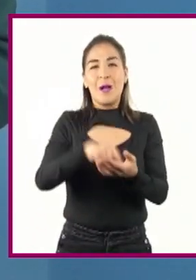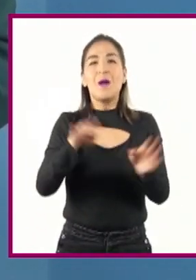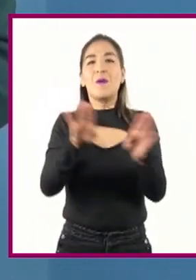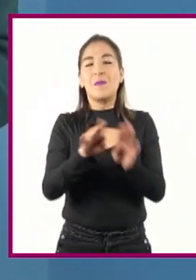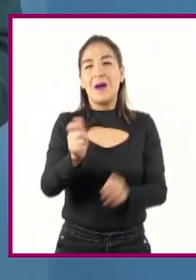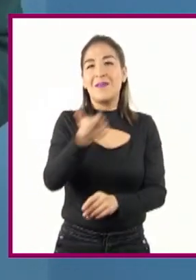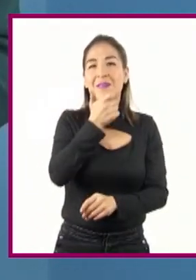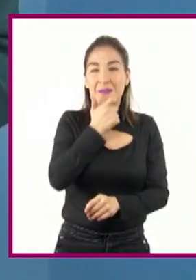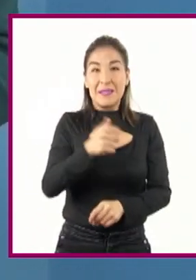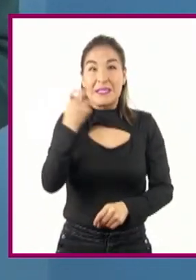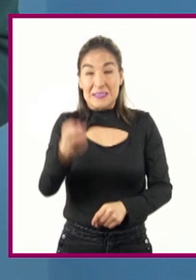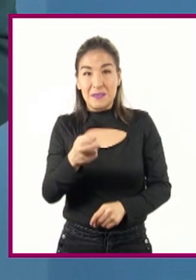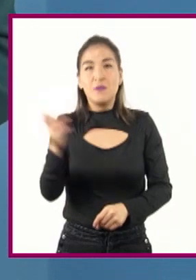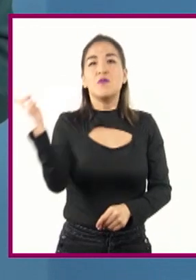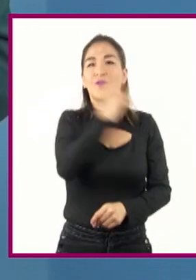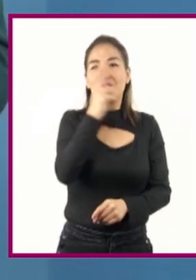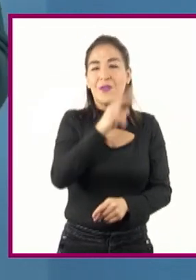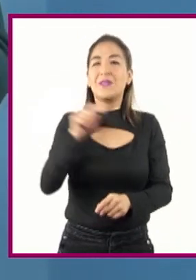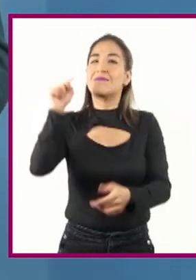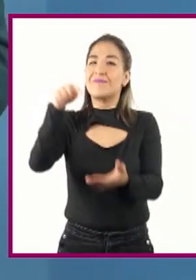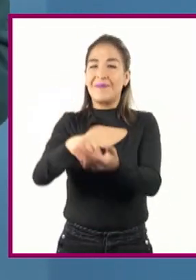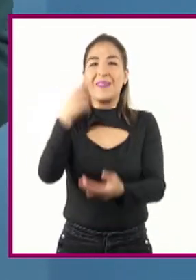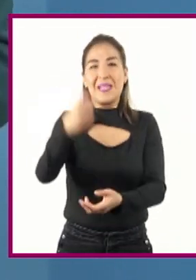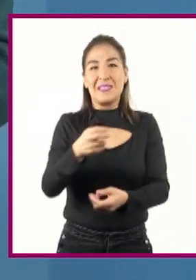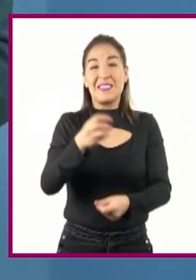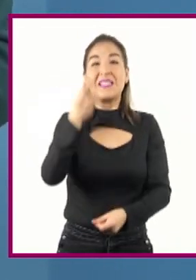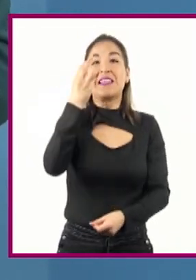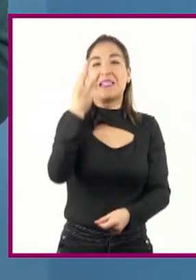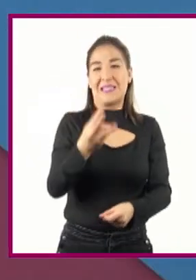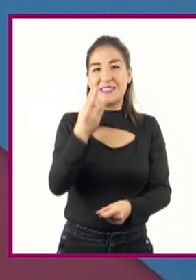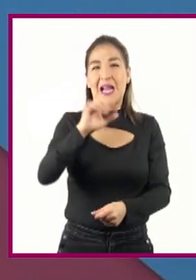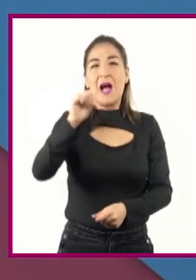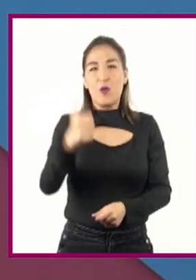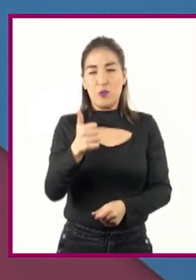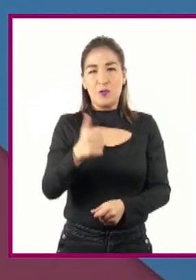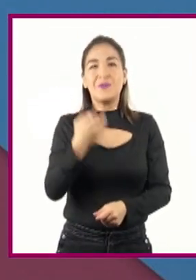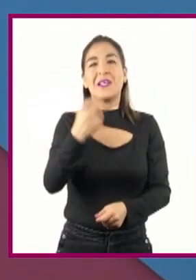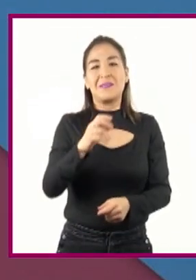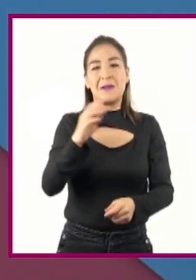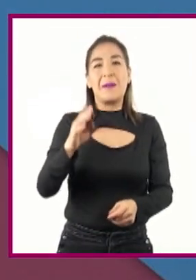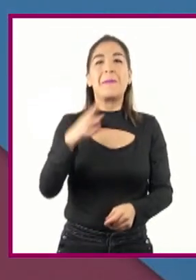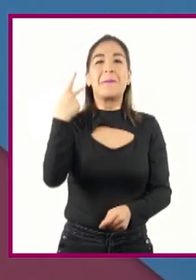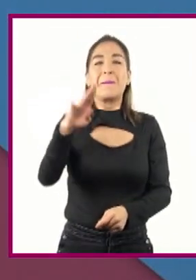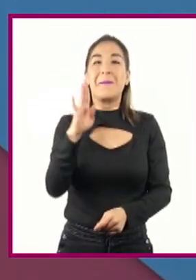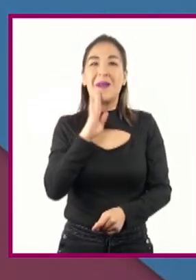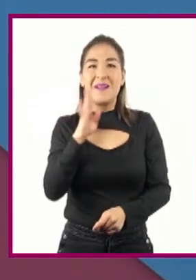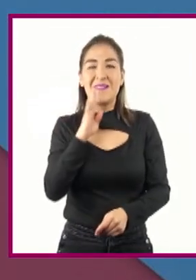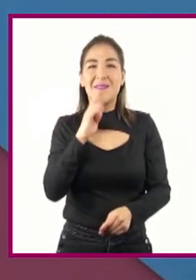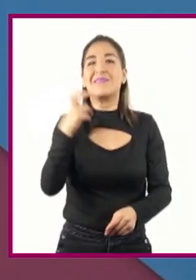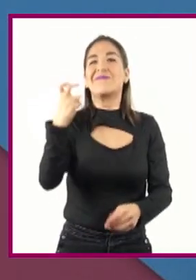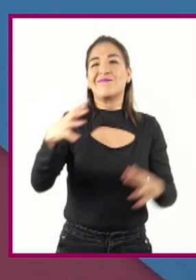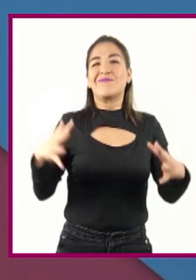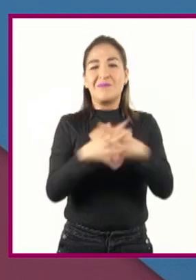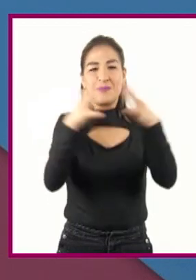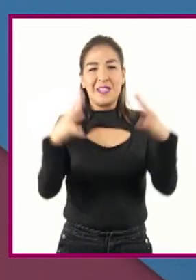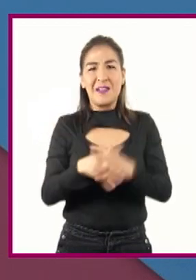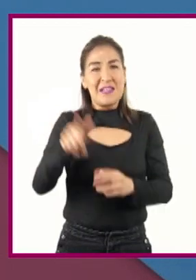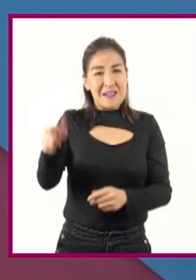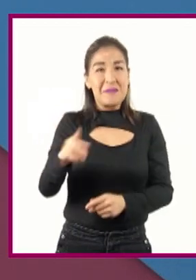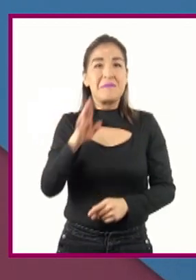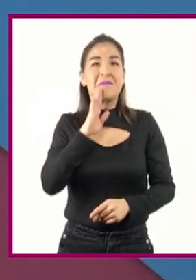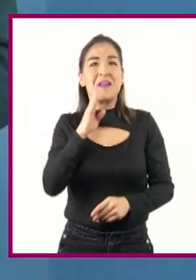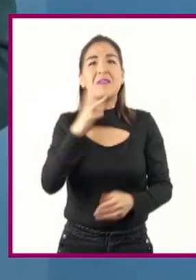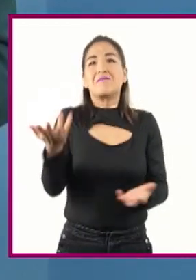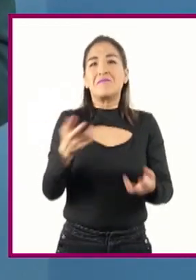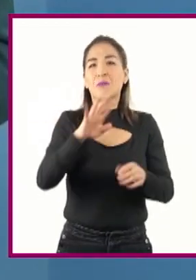guerra a Rusia. El 3 de agosto invadió Bélgica. ¿Bélgica? Pero si era un país